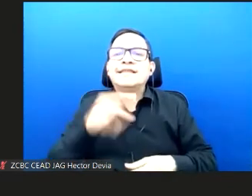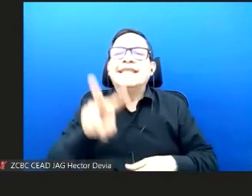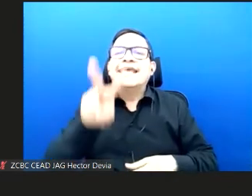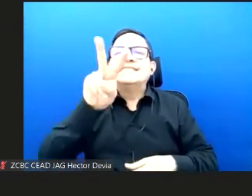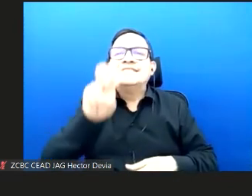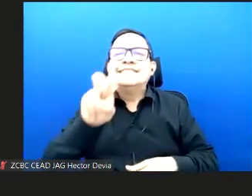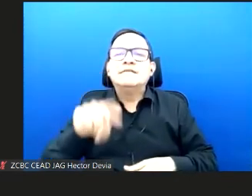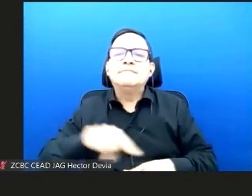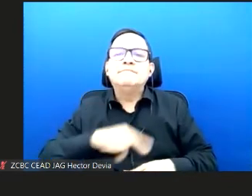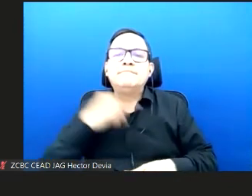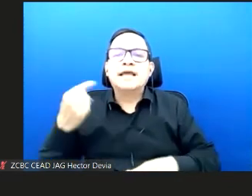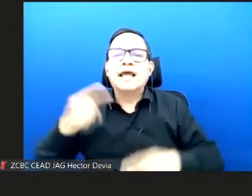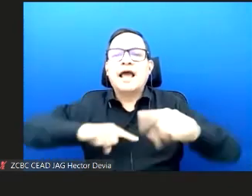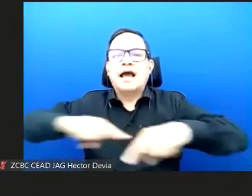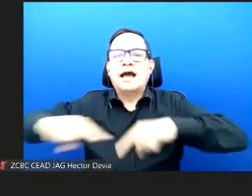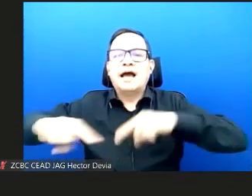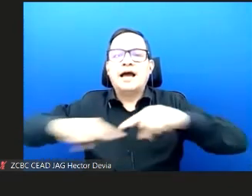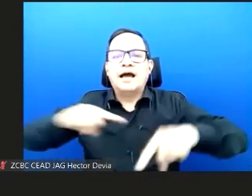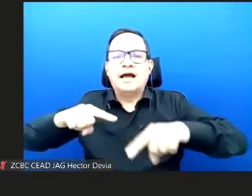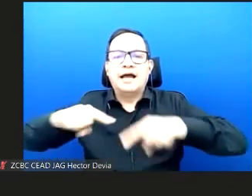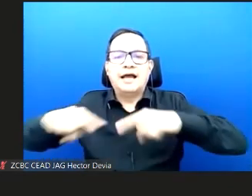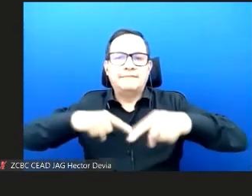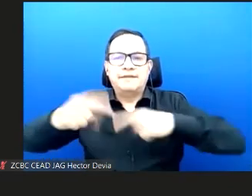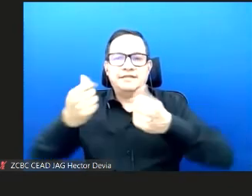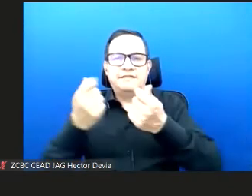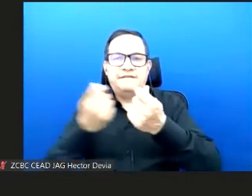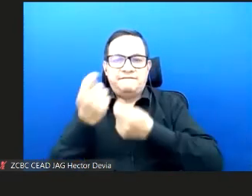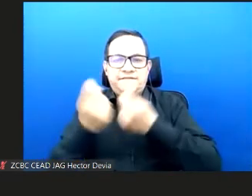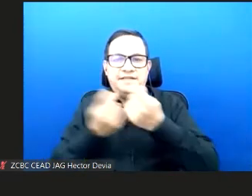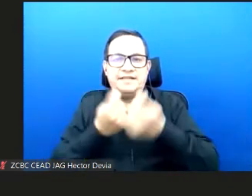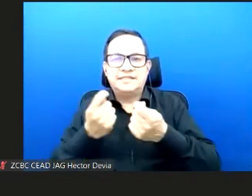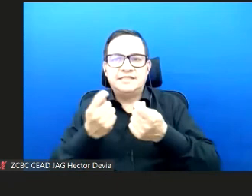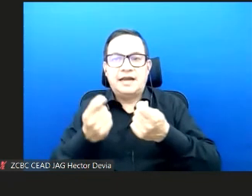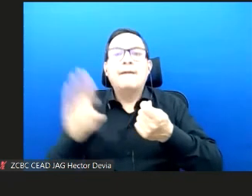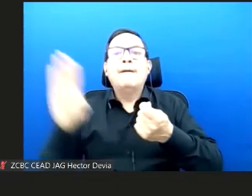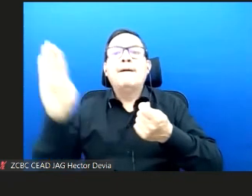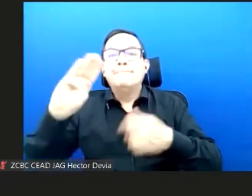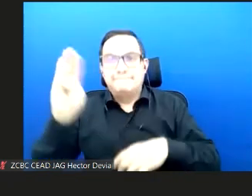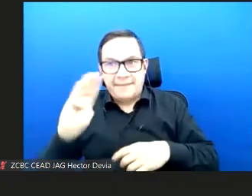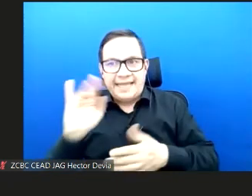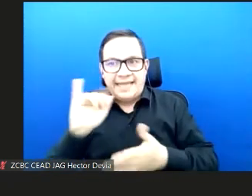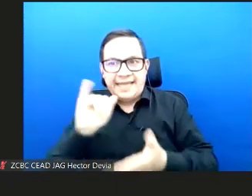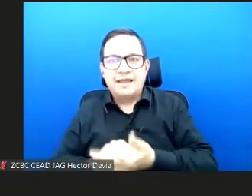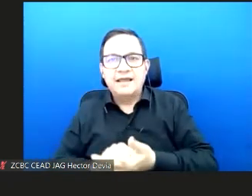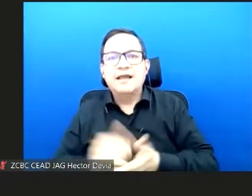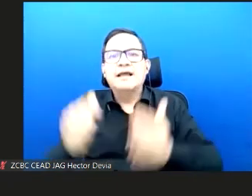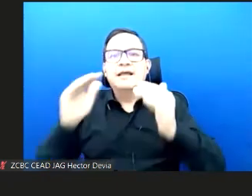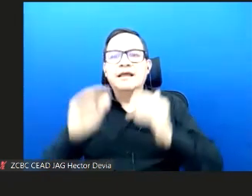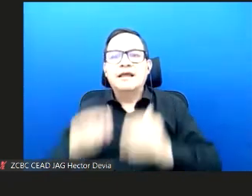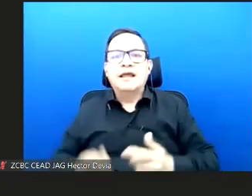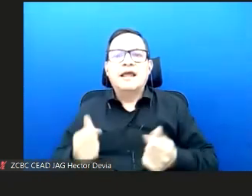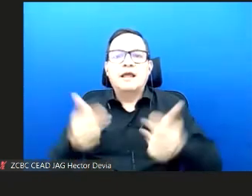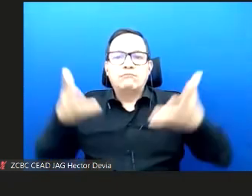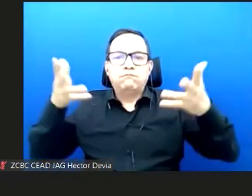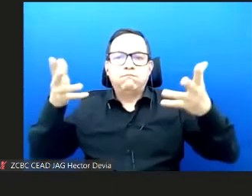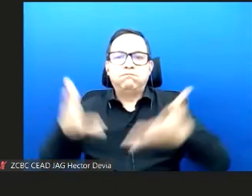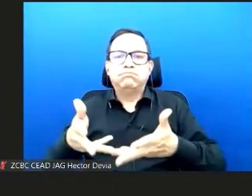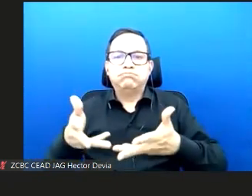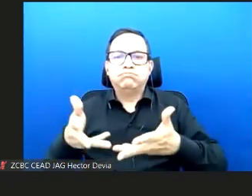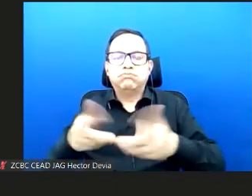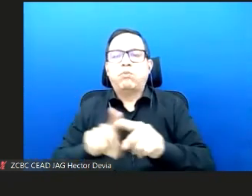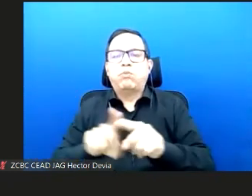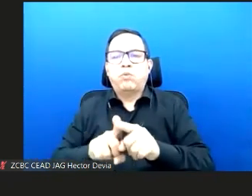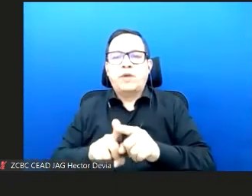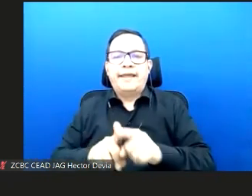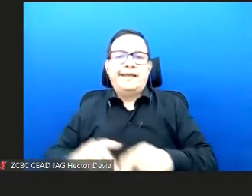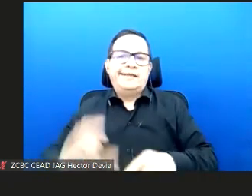administración financiera. Recordemos que ese es el conjunto B. y economía solidaria, que es nuestro conjunto